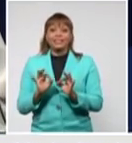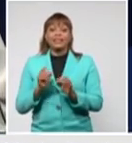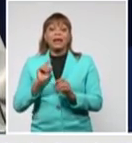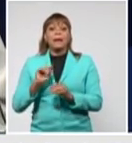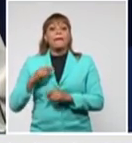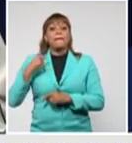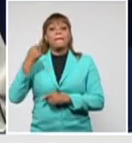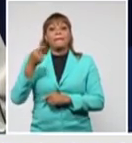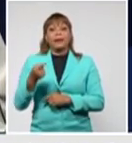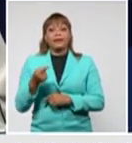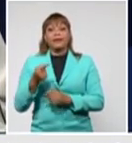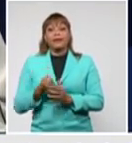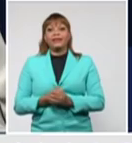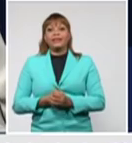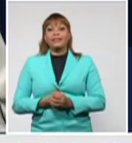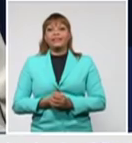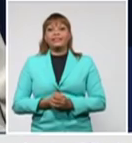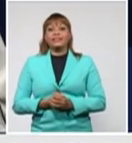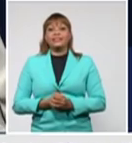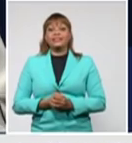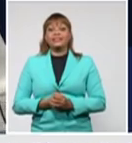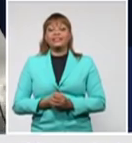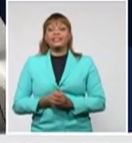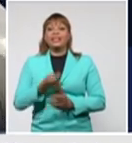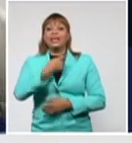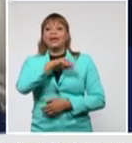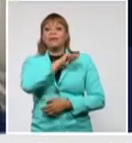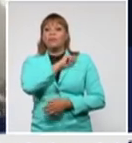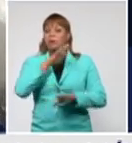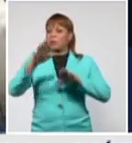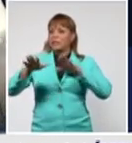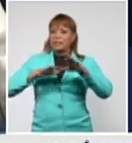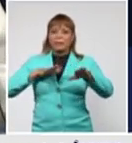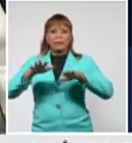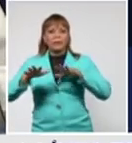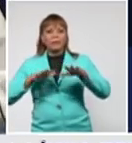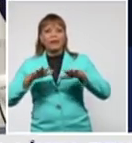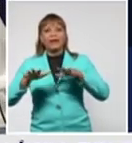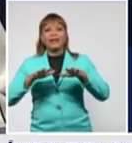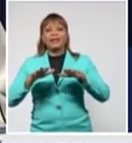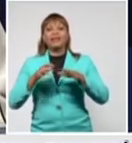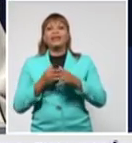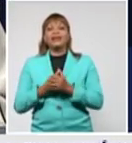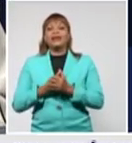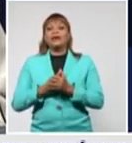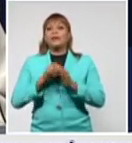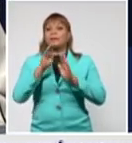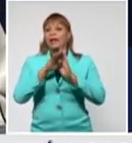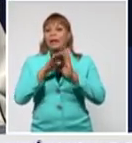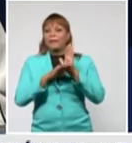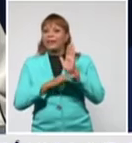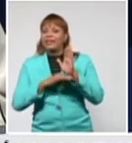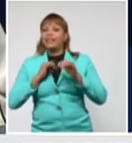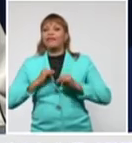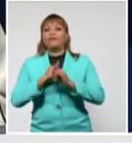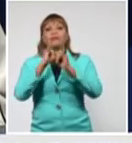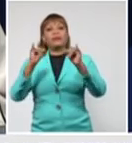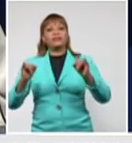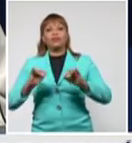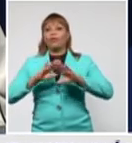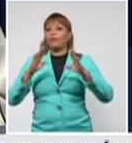Mañana el pueblo se prepara para todas las medidas que se han ido informando con